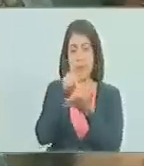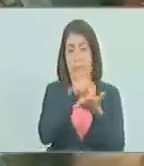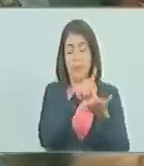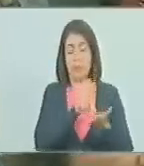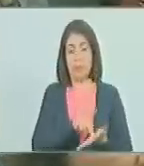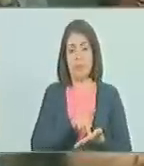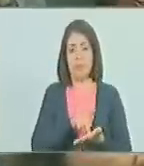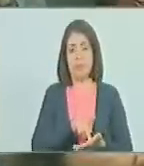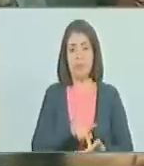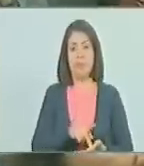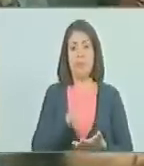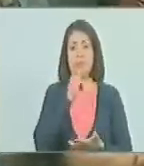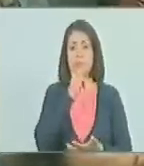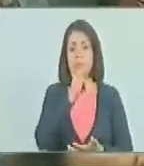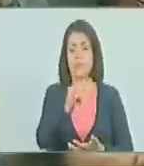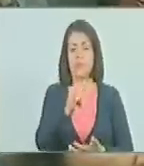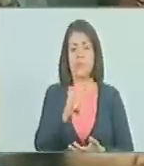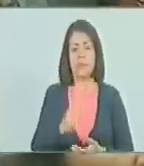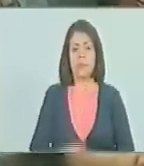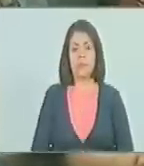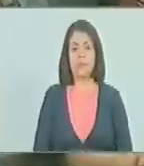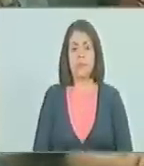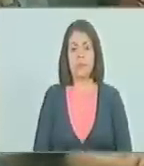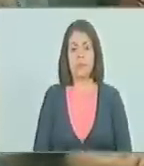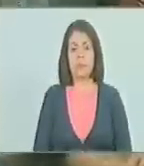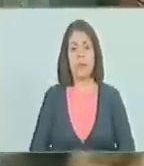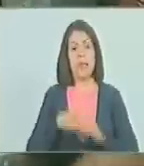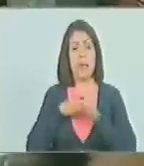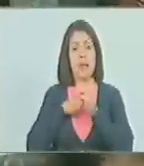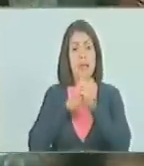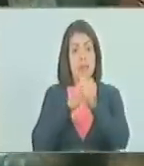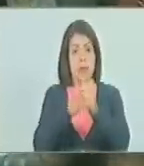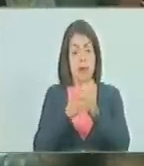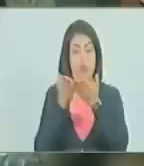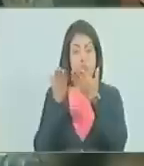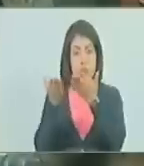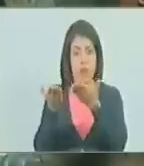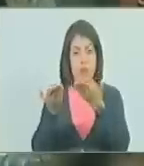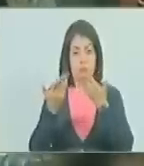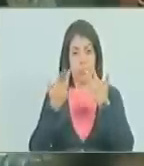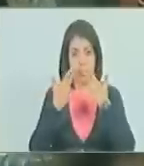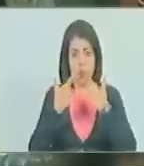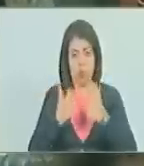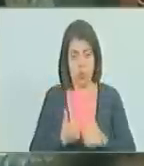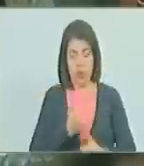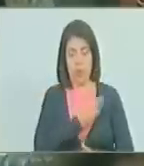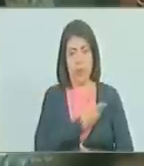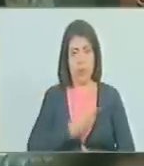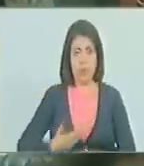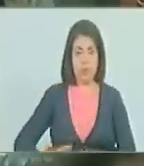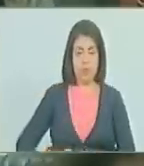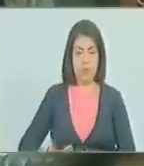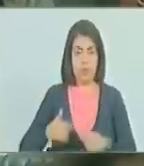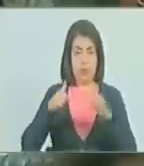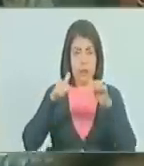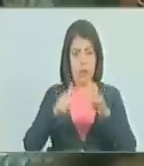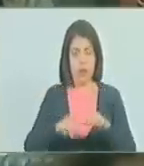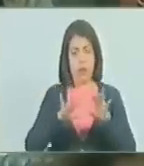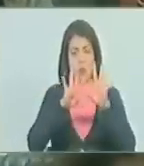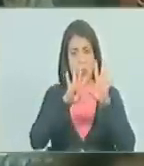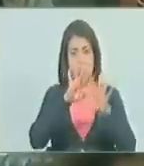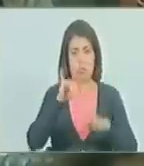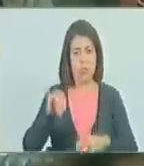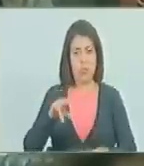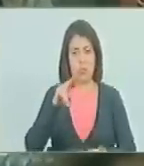para informar que en el marco de las orientaciones que usted nos ha dado, compañero presidente, el día 9 de